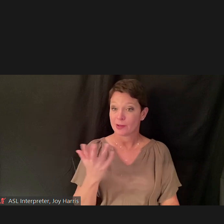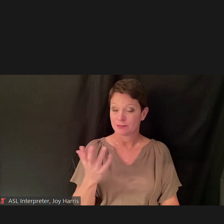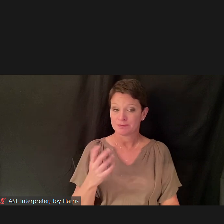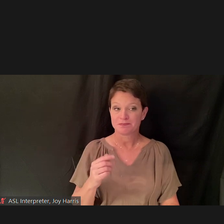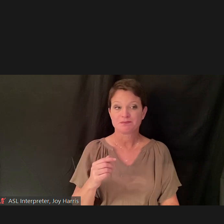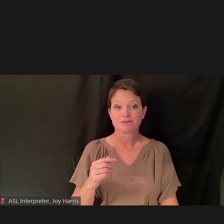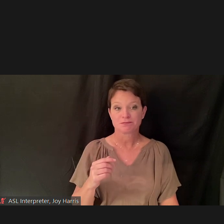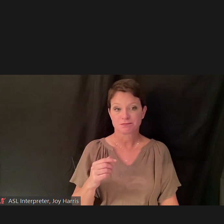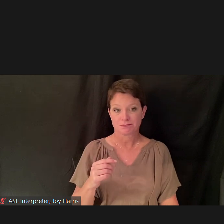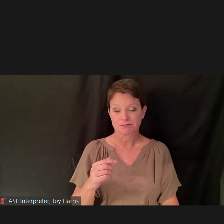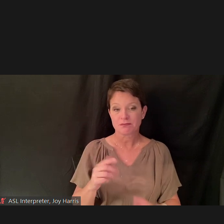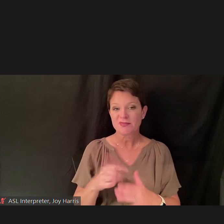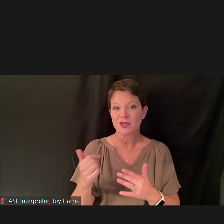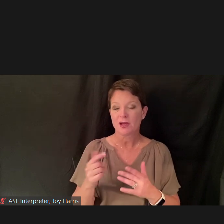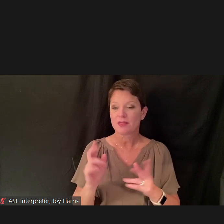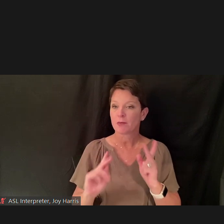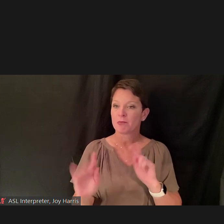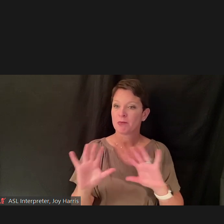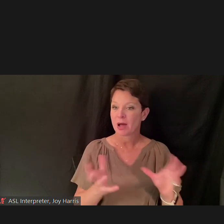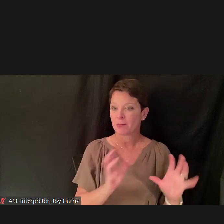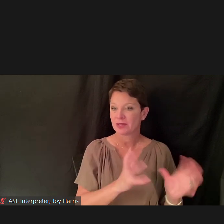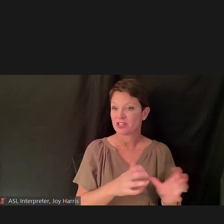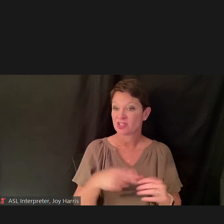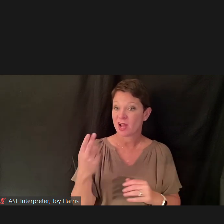Ahora vamos a hablar de factores de riesgo.